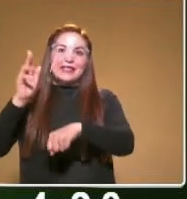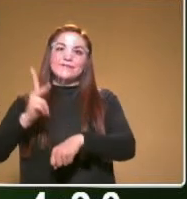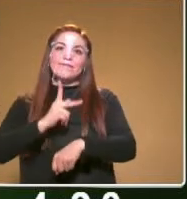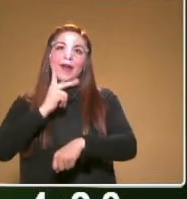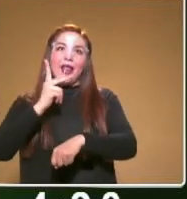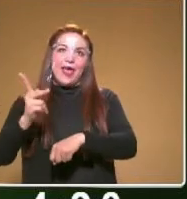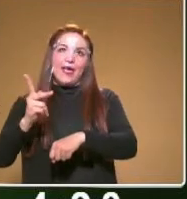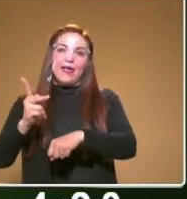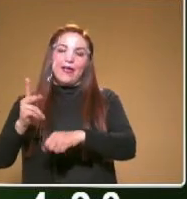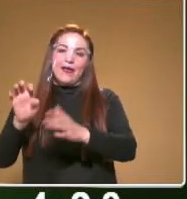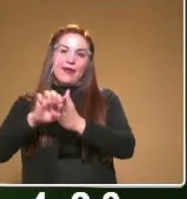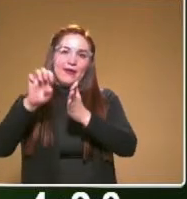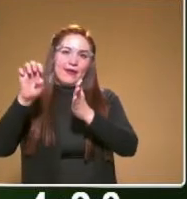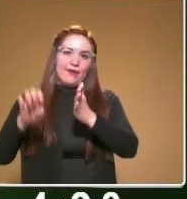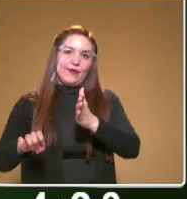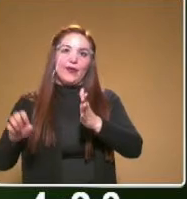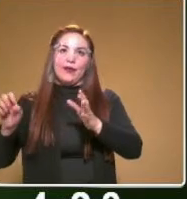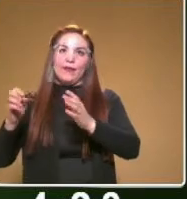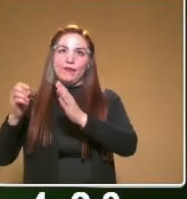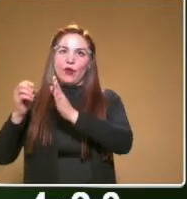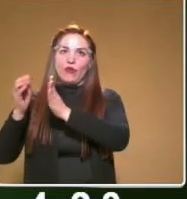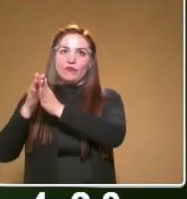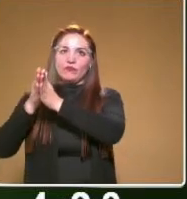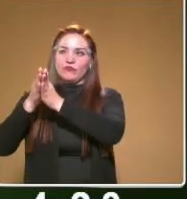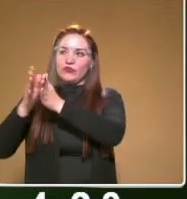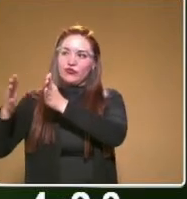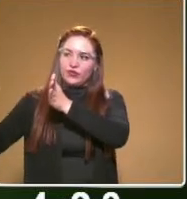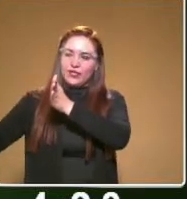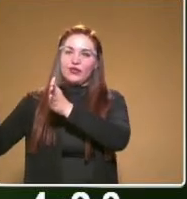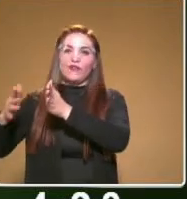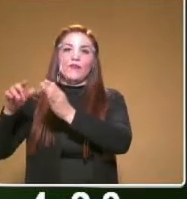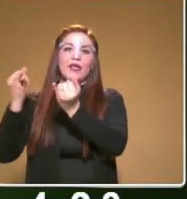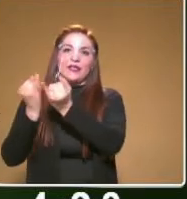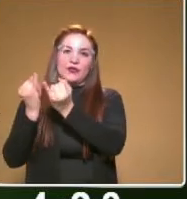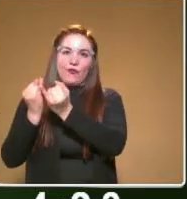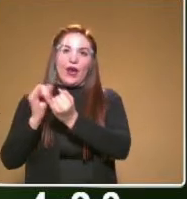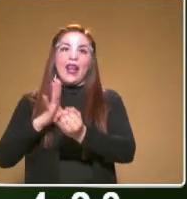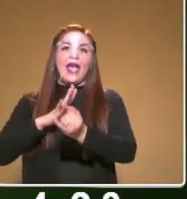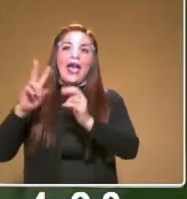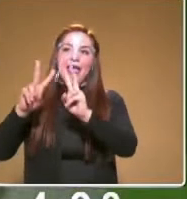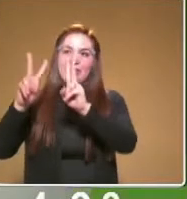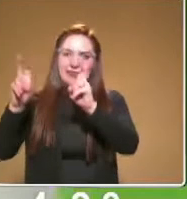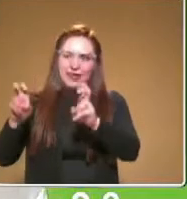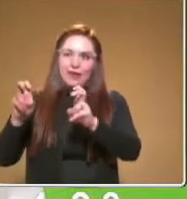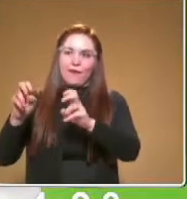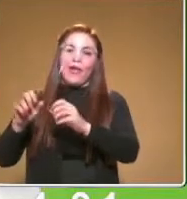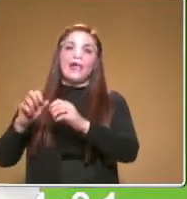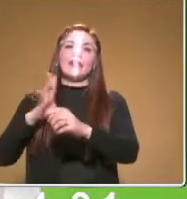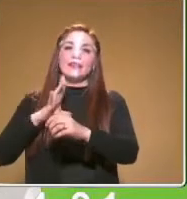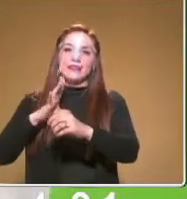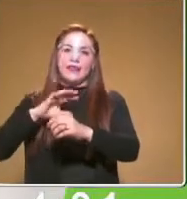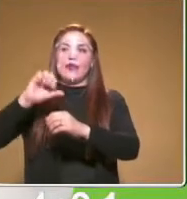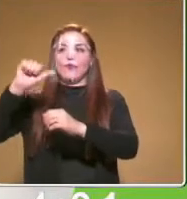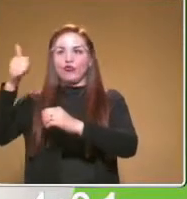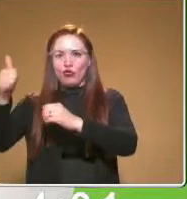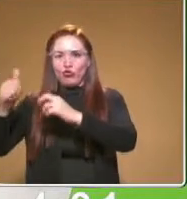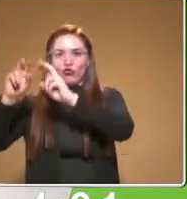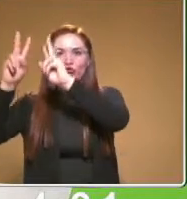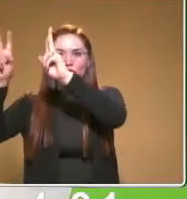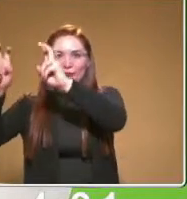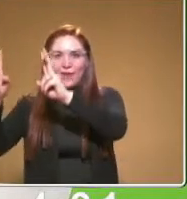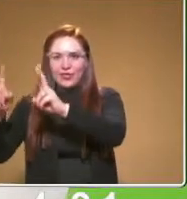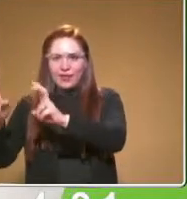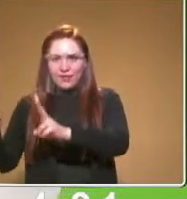aquí, técnicamente el contenido pudiera ser el mismo, porque tenemos tema, tenemos subtema, tenemos contenido y tenemos la